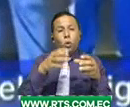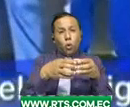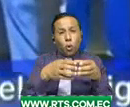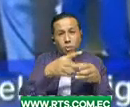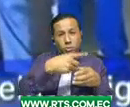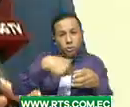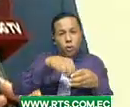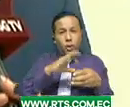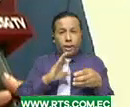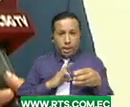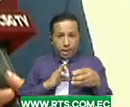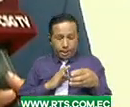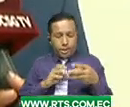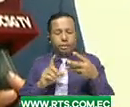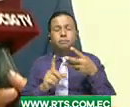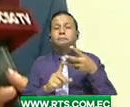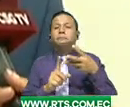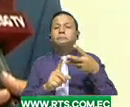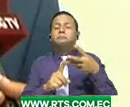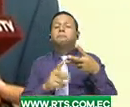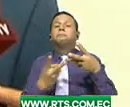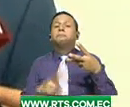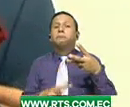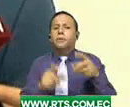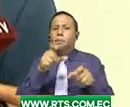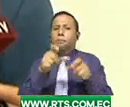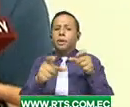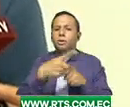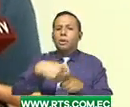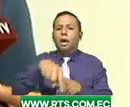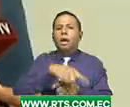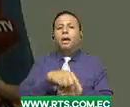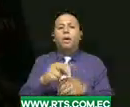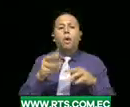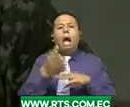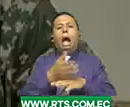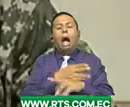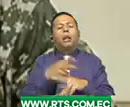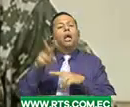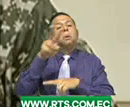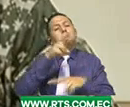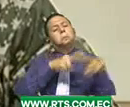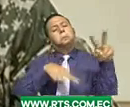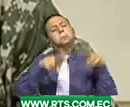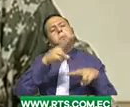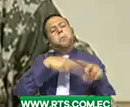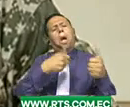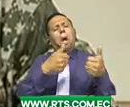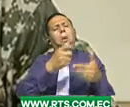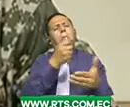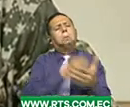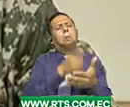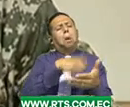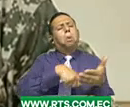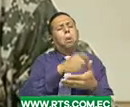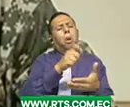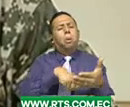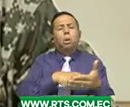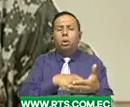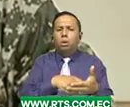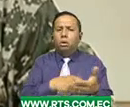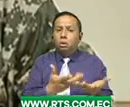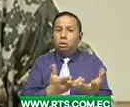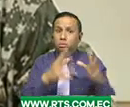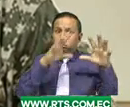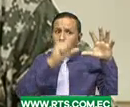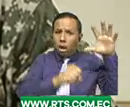técnica, y también se encuentran detenidos quienes realizaron el estudio de mercado. Realizaron diferentes allanamientos, se procedió a la